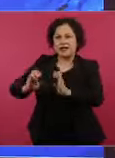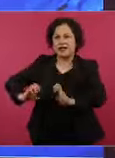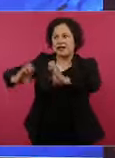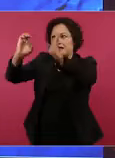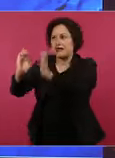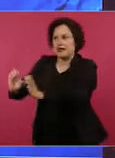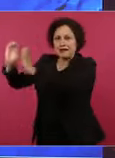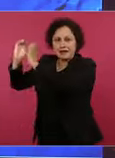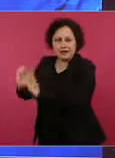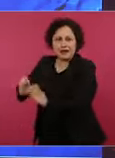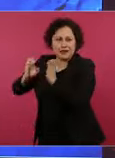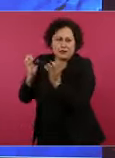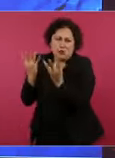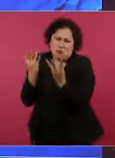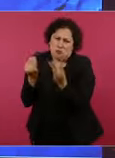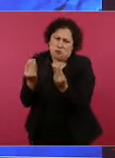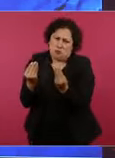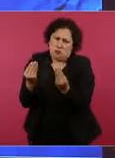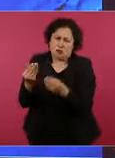ambientalistas,